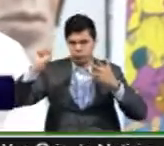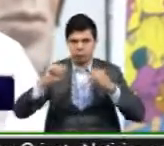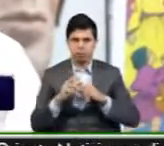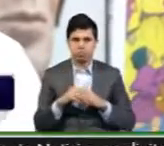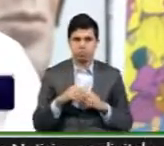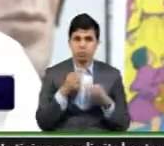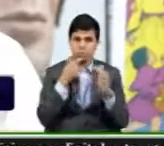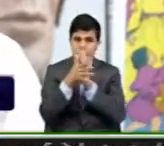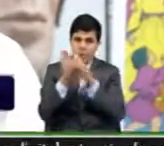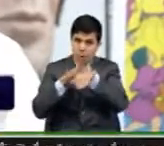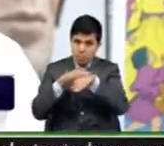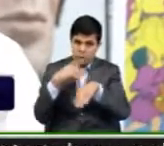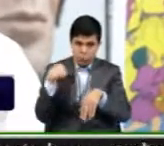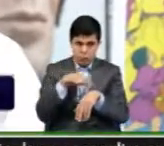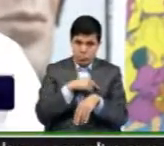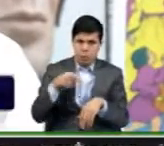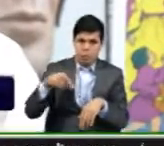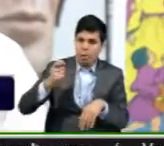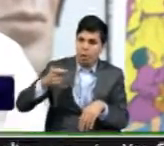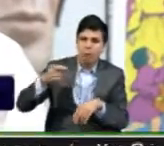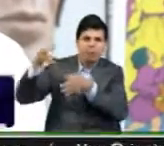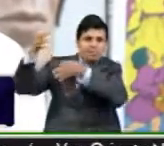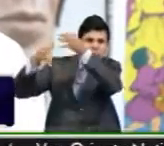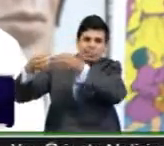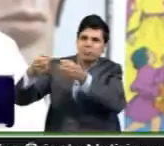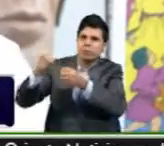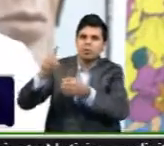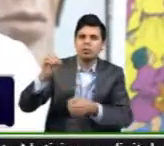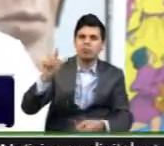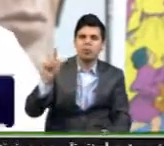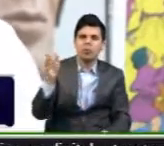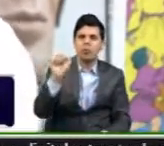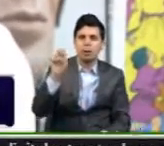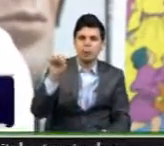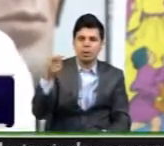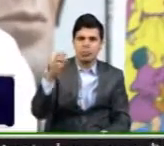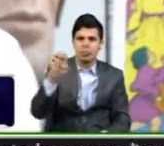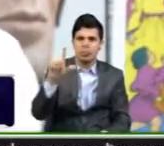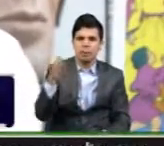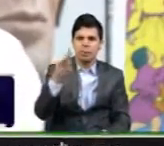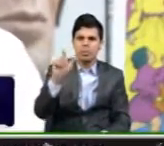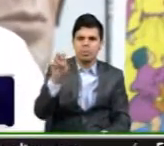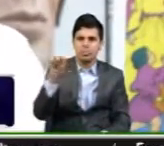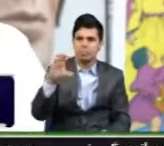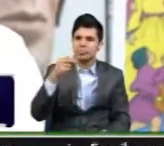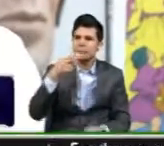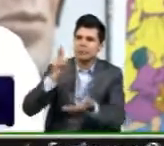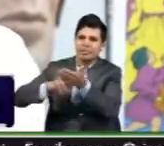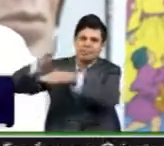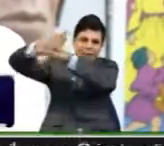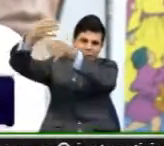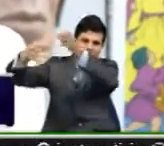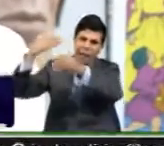sido notificados del fallo de la magistrada solángel blanco estamos a espera de esa notificación para conocer